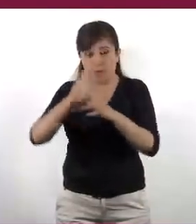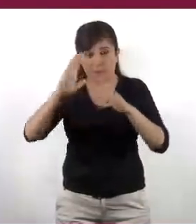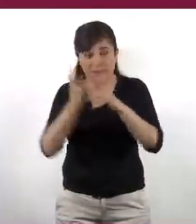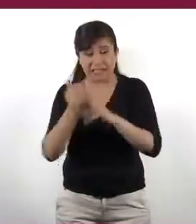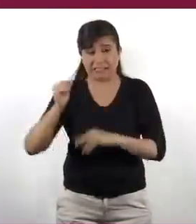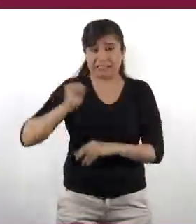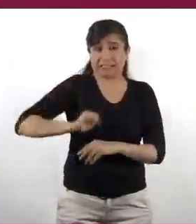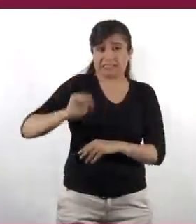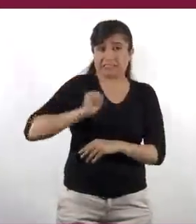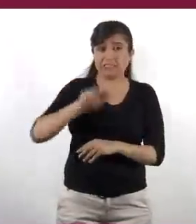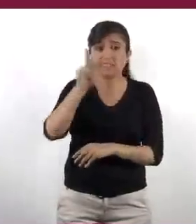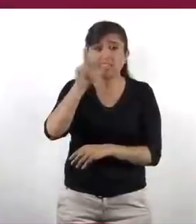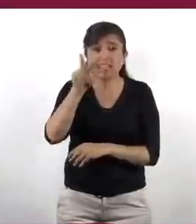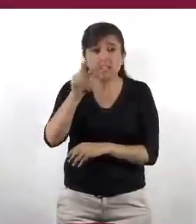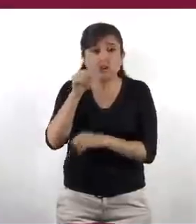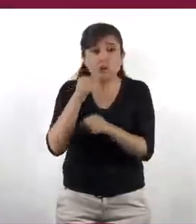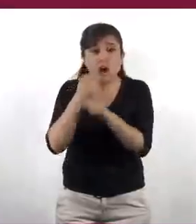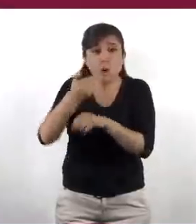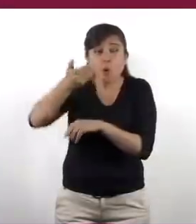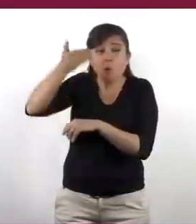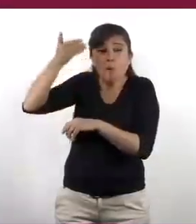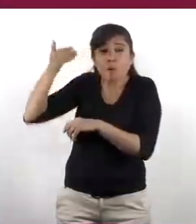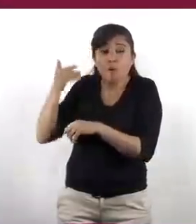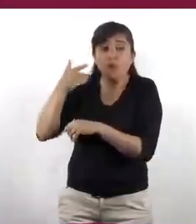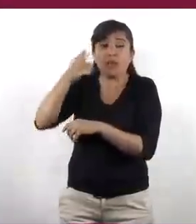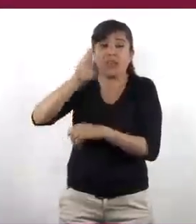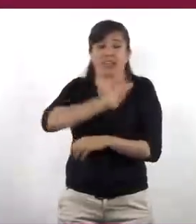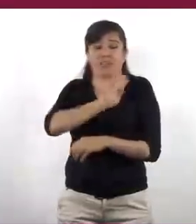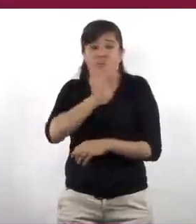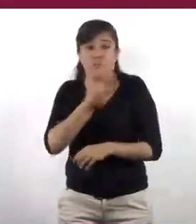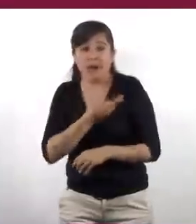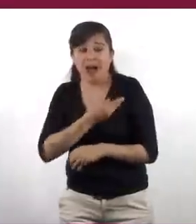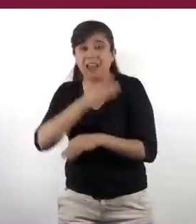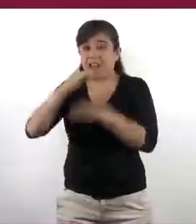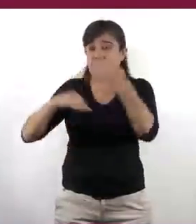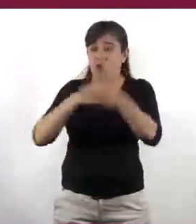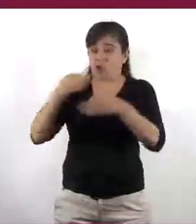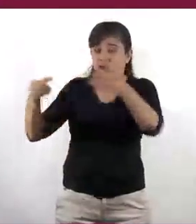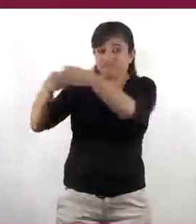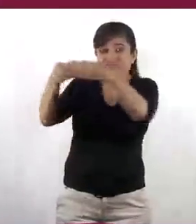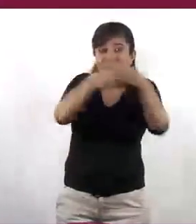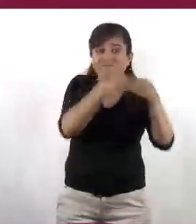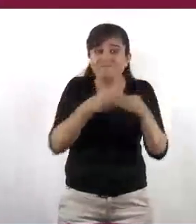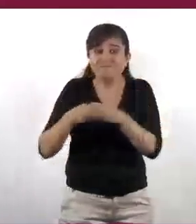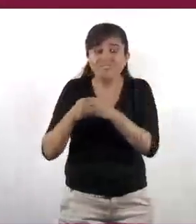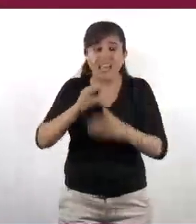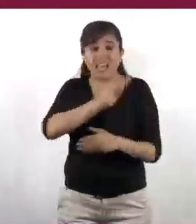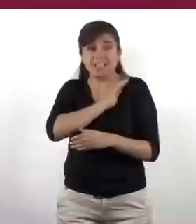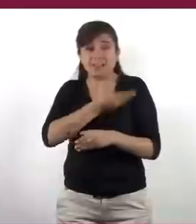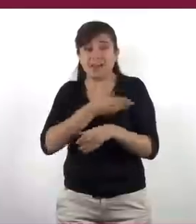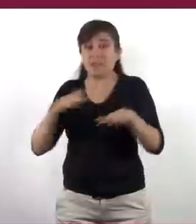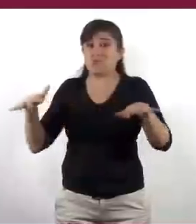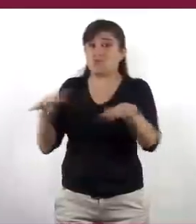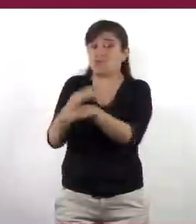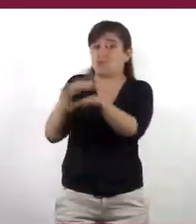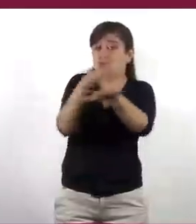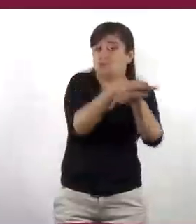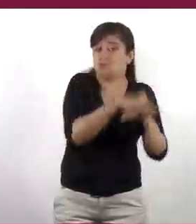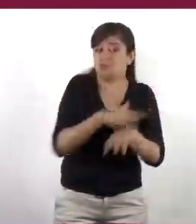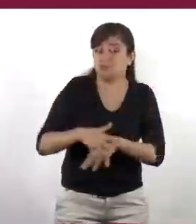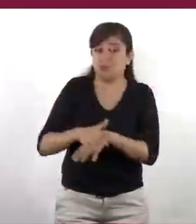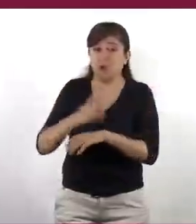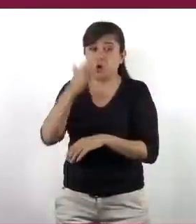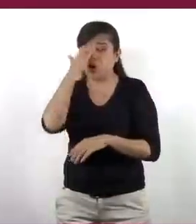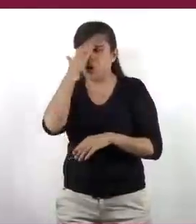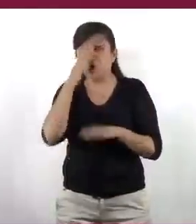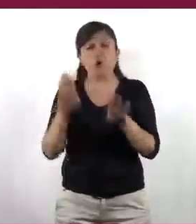siglo XVIII, en España y todos sus reinos, incluida la Nueva España, se dieron cambios significativos